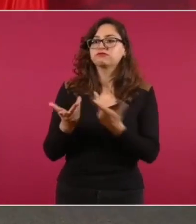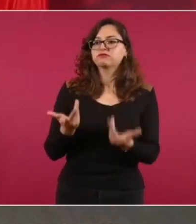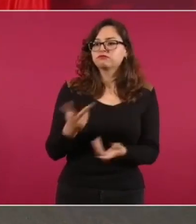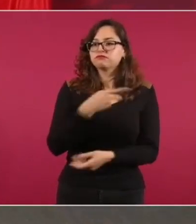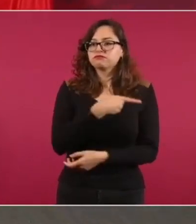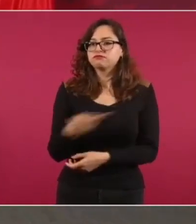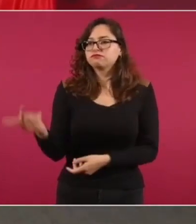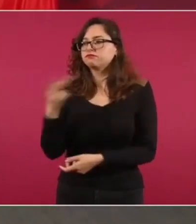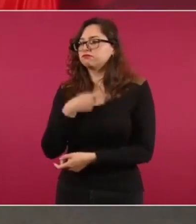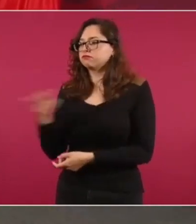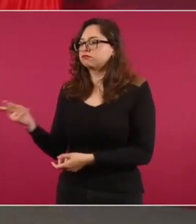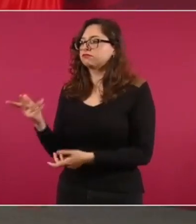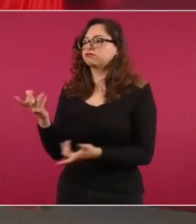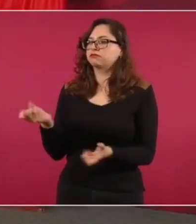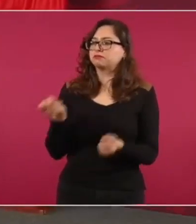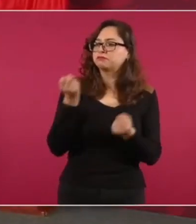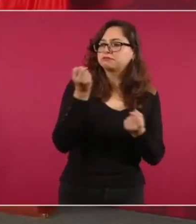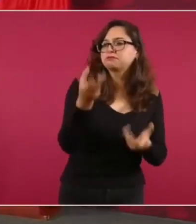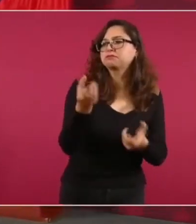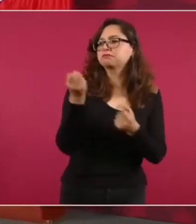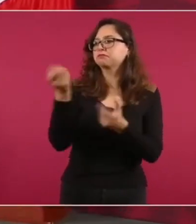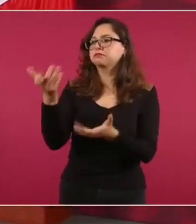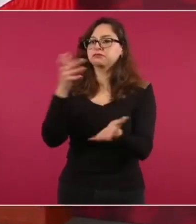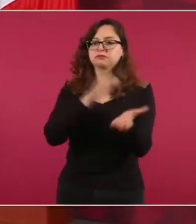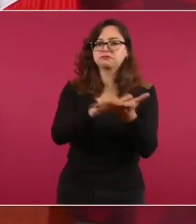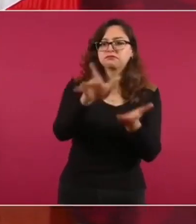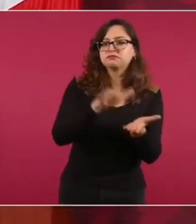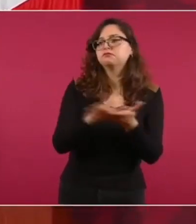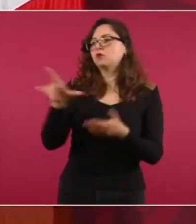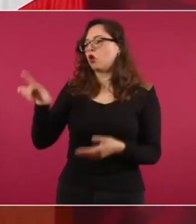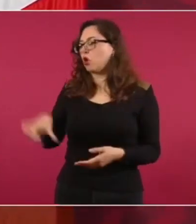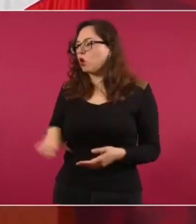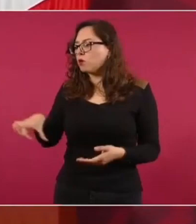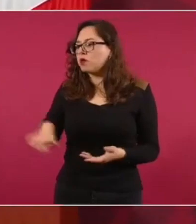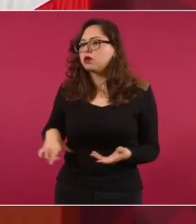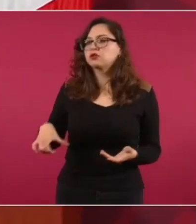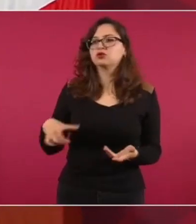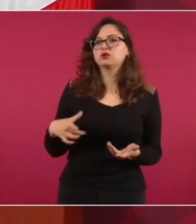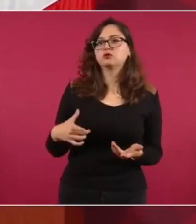pobres a través de sus gobiernos